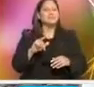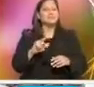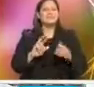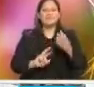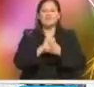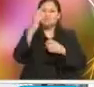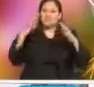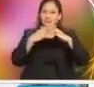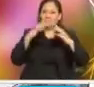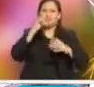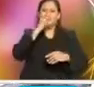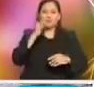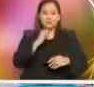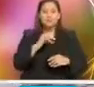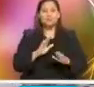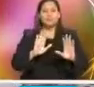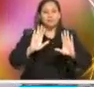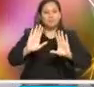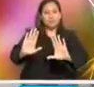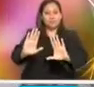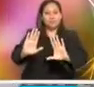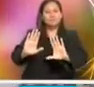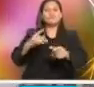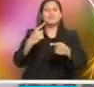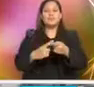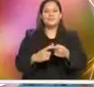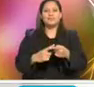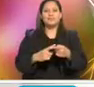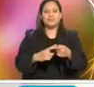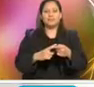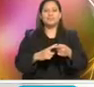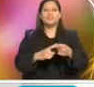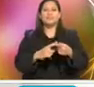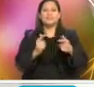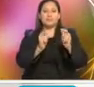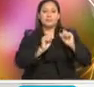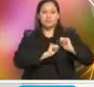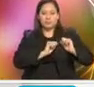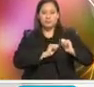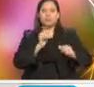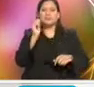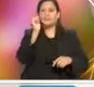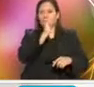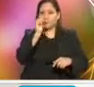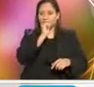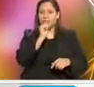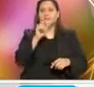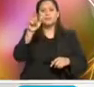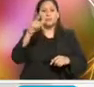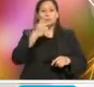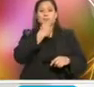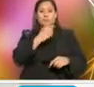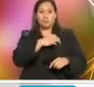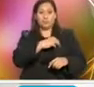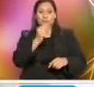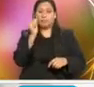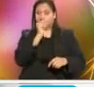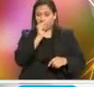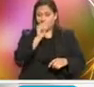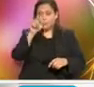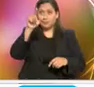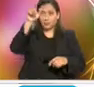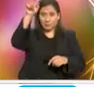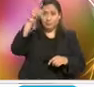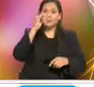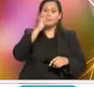de revolución italiana, este fue detenido Ok. por tropas austriacas. Ok. Y un mariscal austriaco encontró en